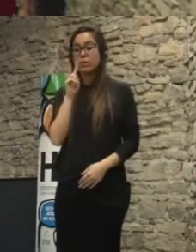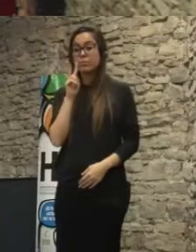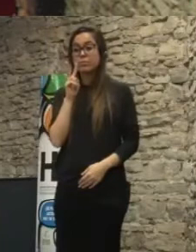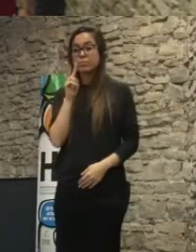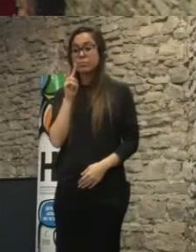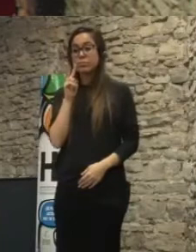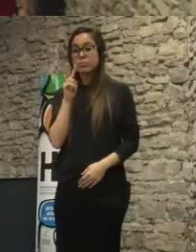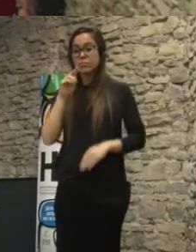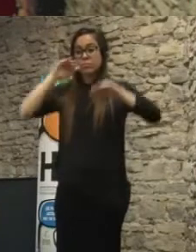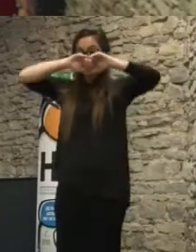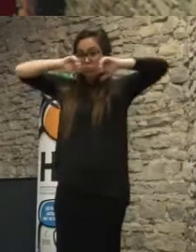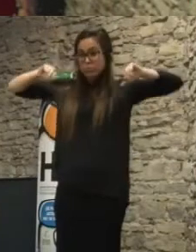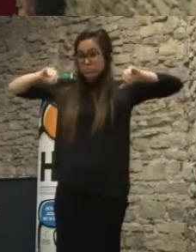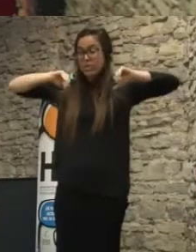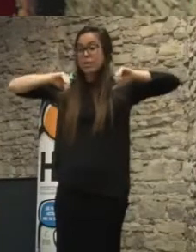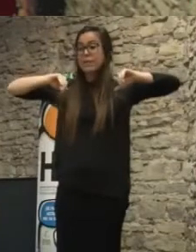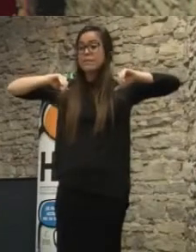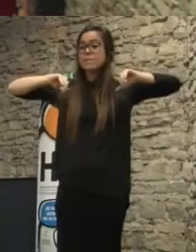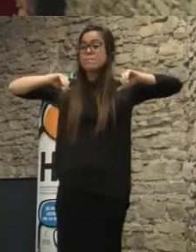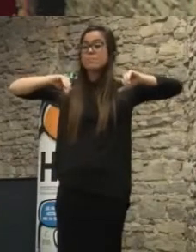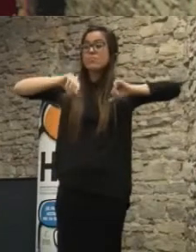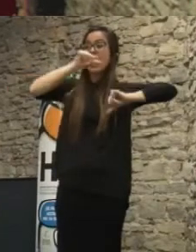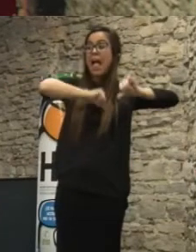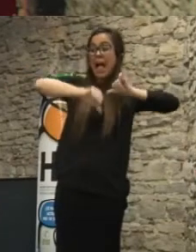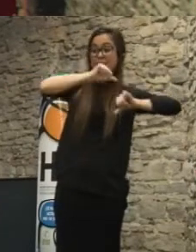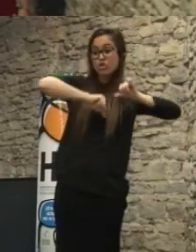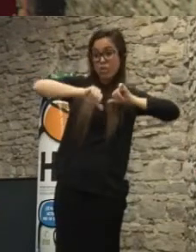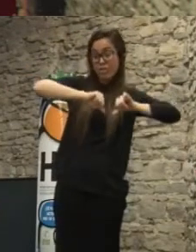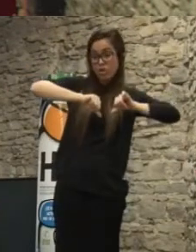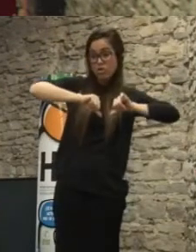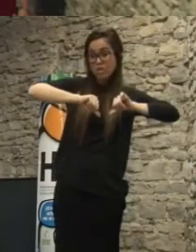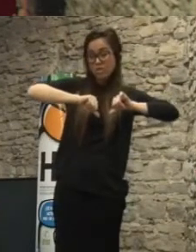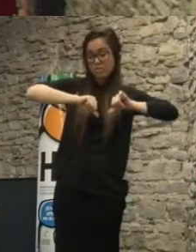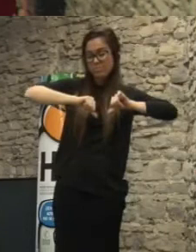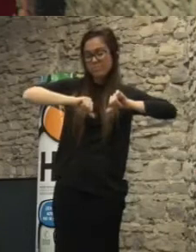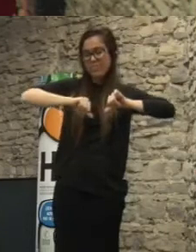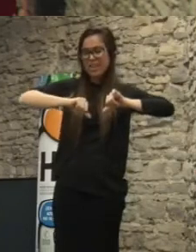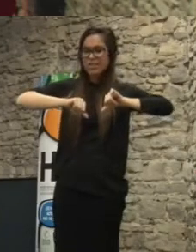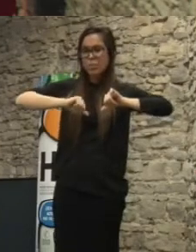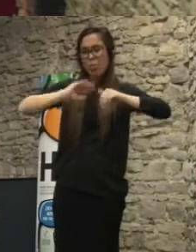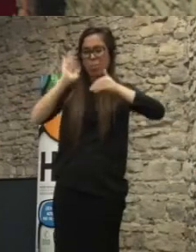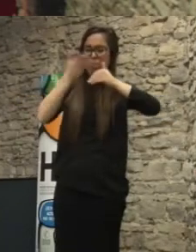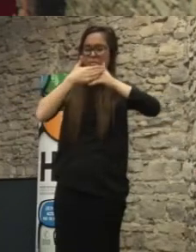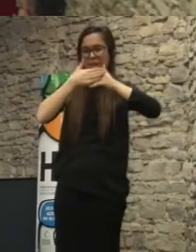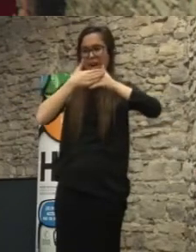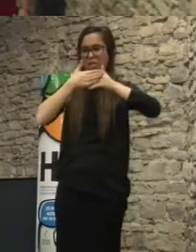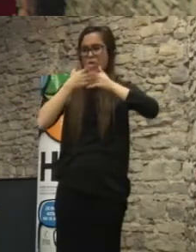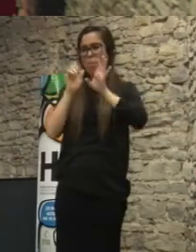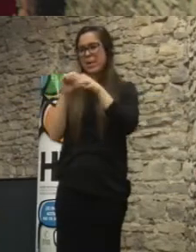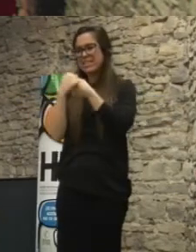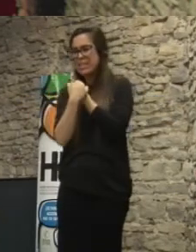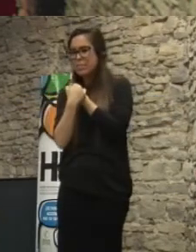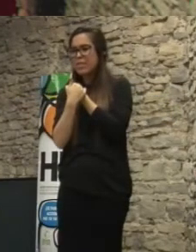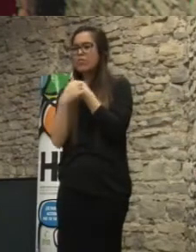de los ejes y el funcionamiento cerrado de las asociaciones con la necesidad de abrirse, de fomentar otro modelo de participación